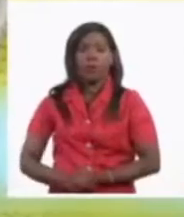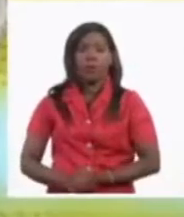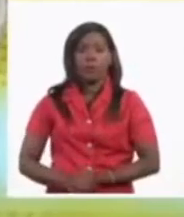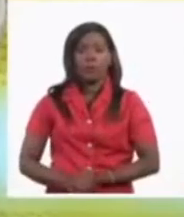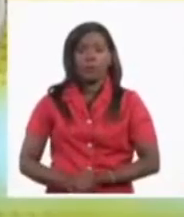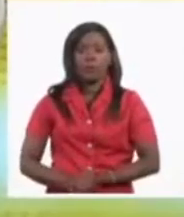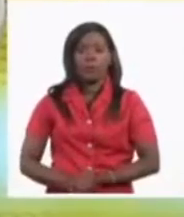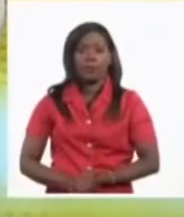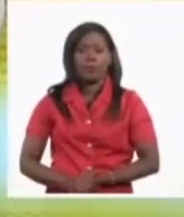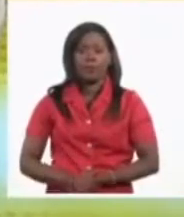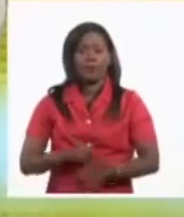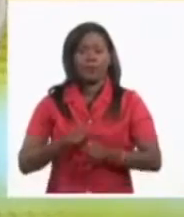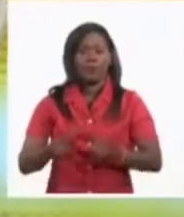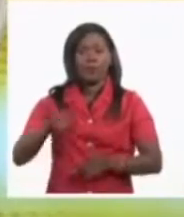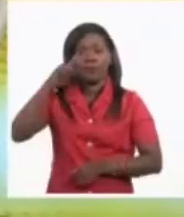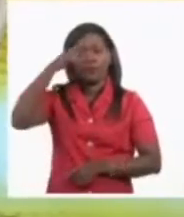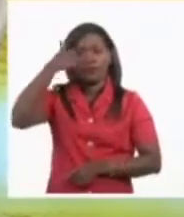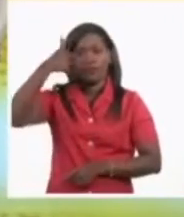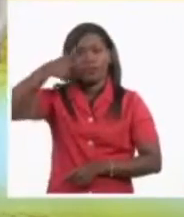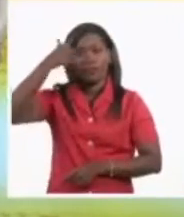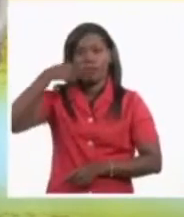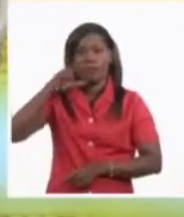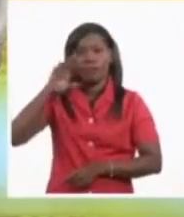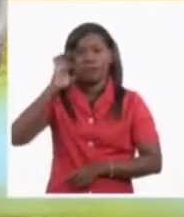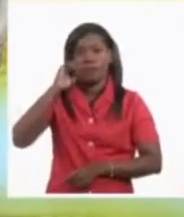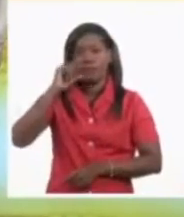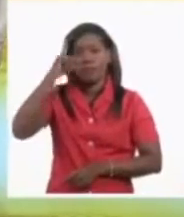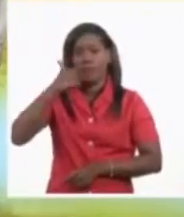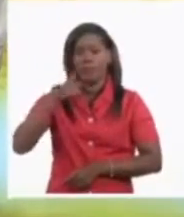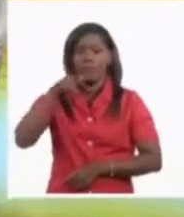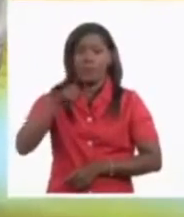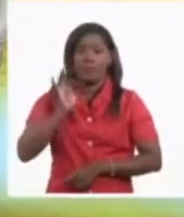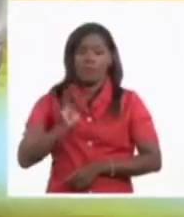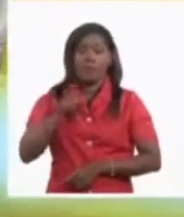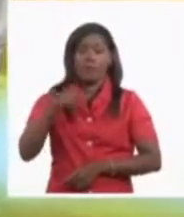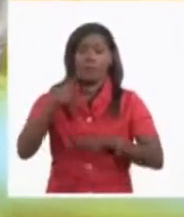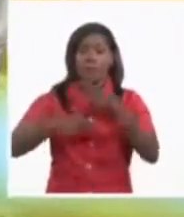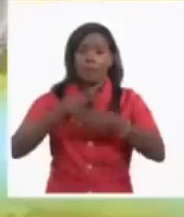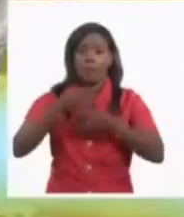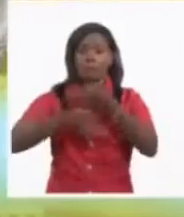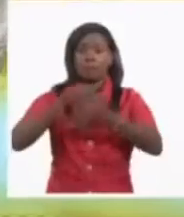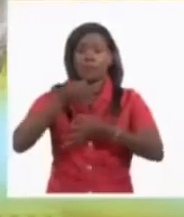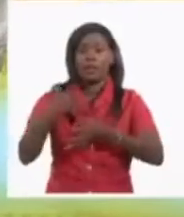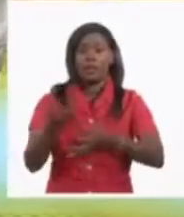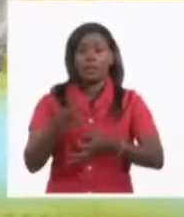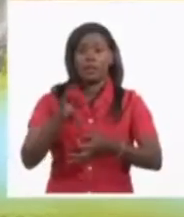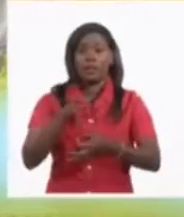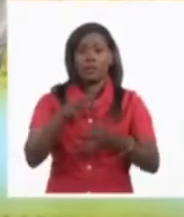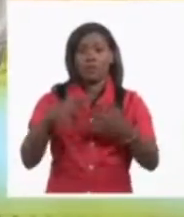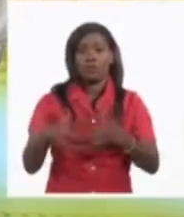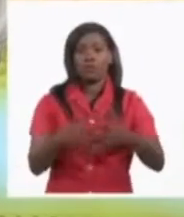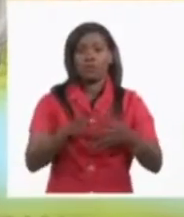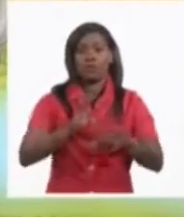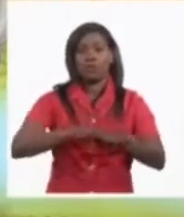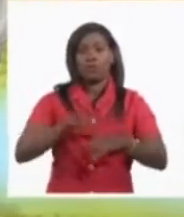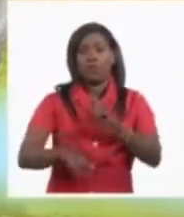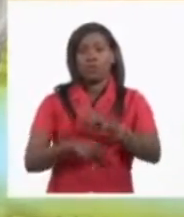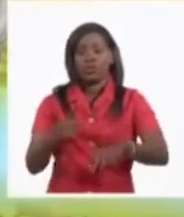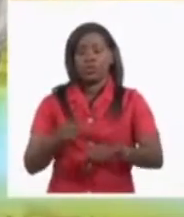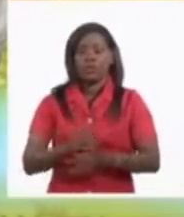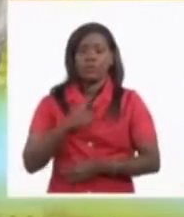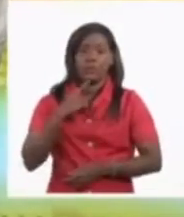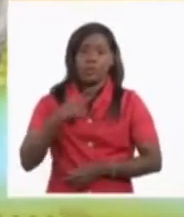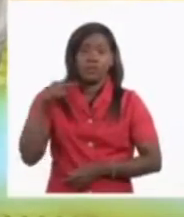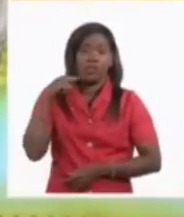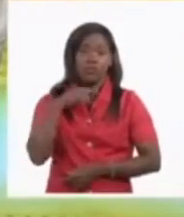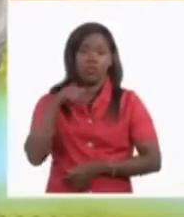Zaharova también denunció que el sabotaje ocurrió en la zona controlada por la inteligencia de Estados Unidos. Rusia abrió